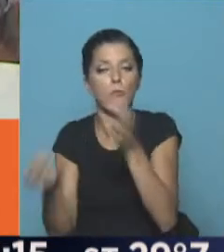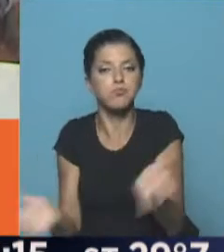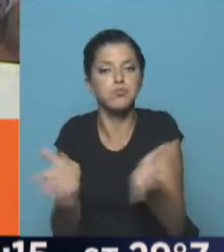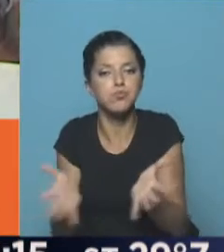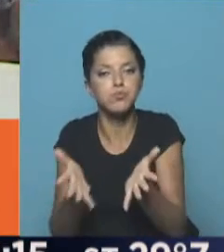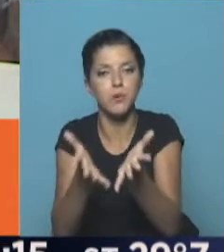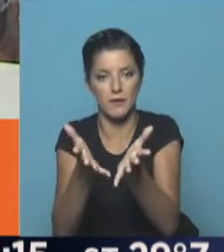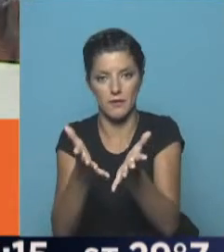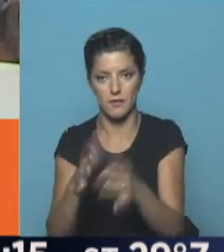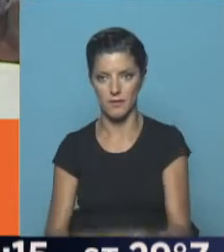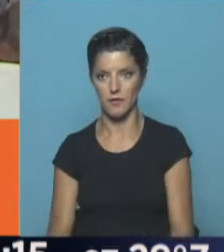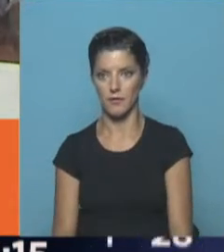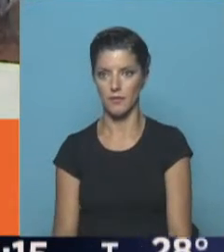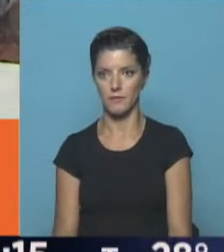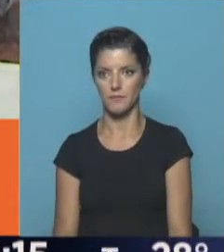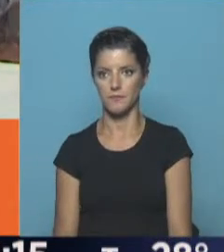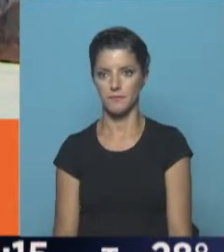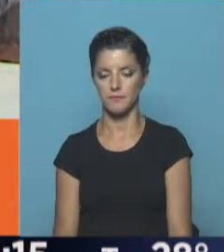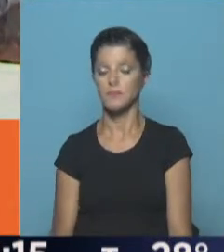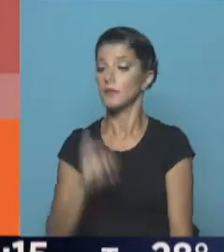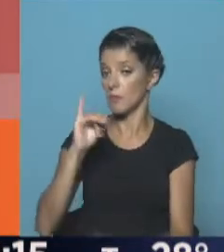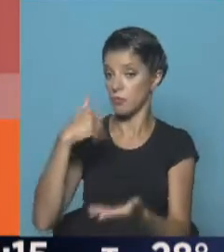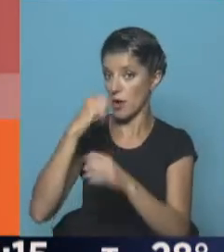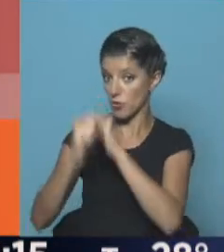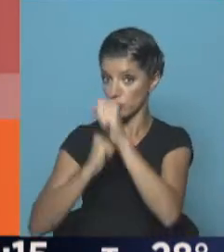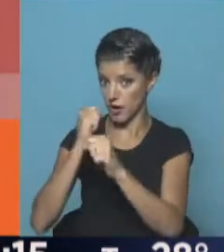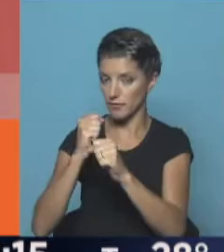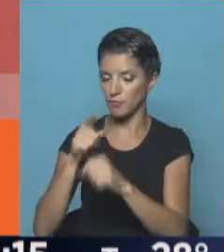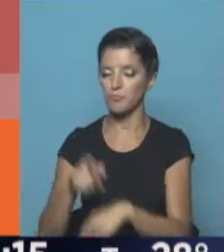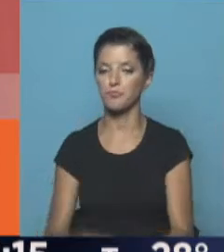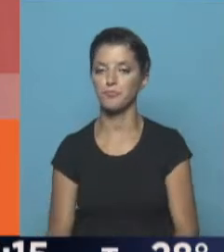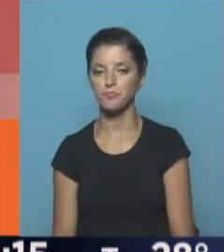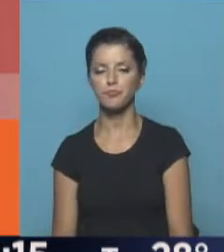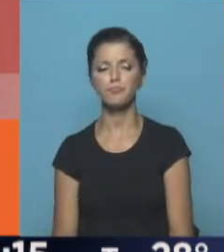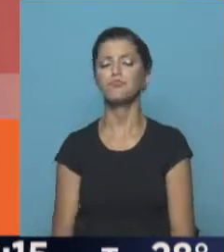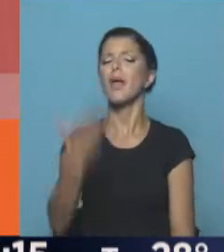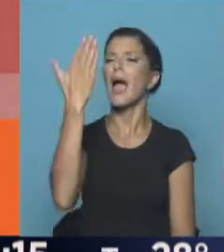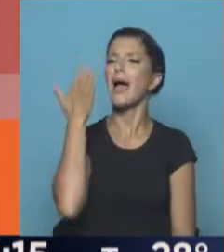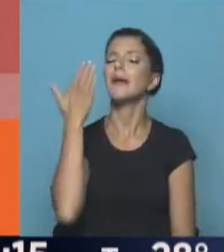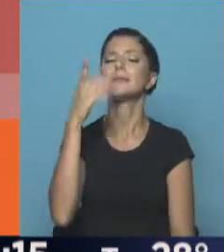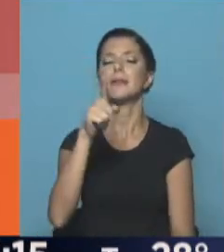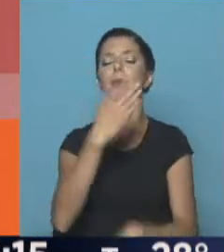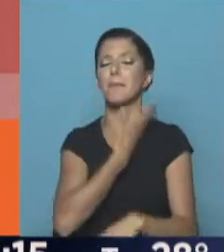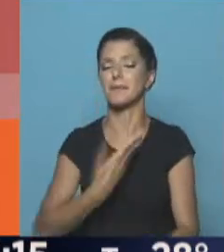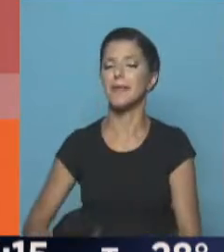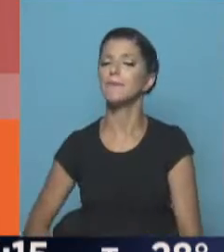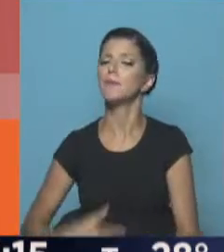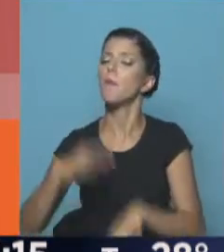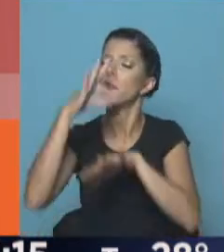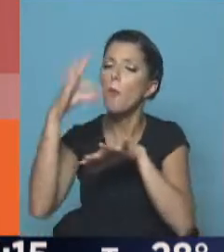industrial de individuación de acción de industriales de san pablo eso que le prometió de que iba a generar